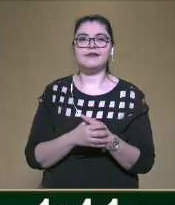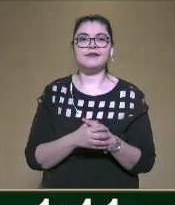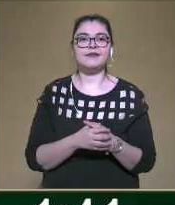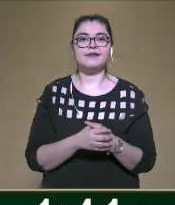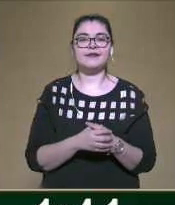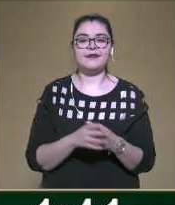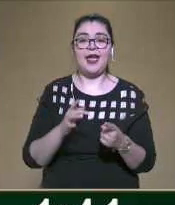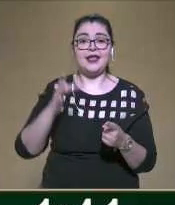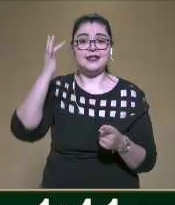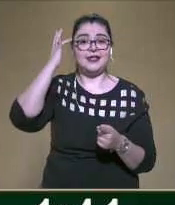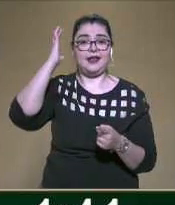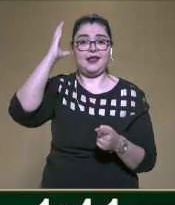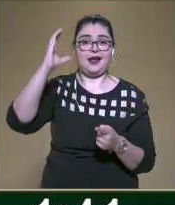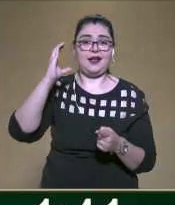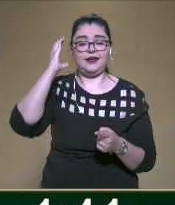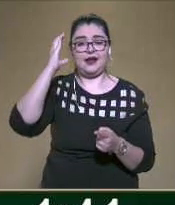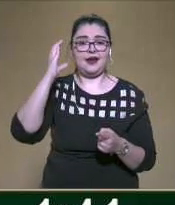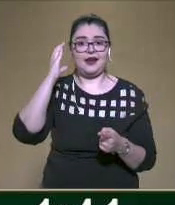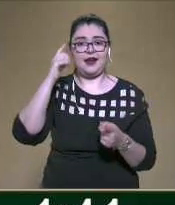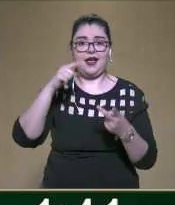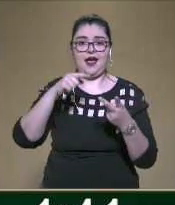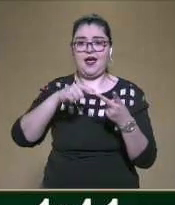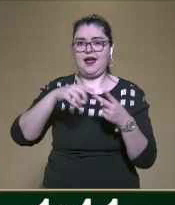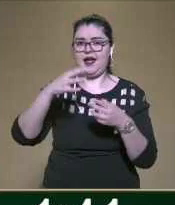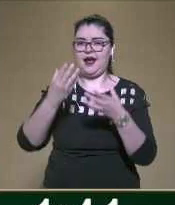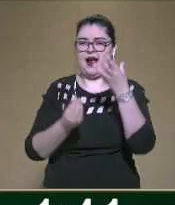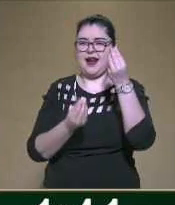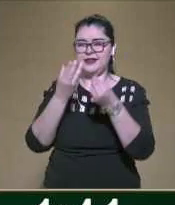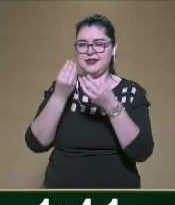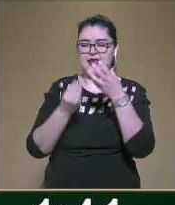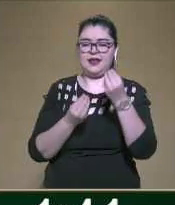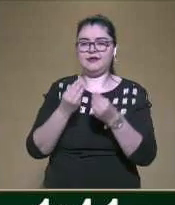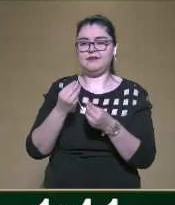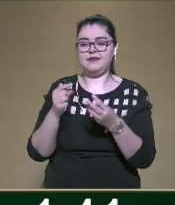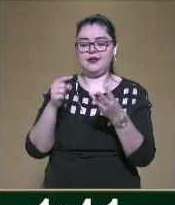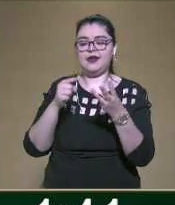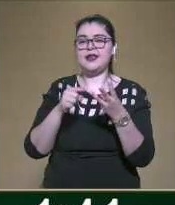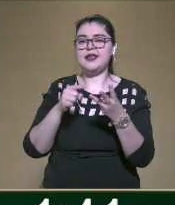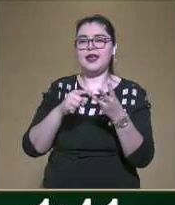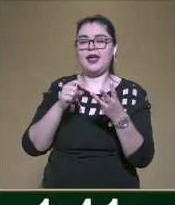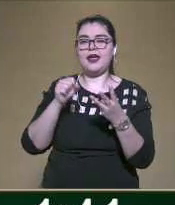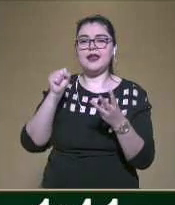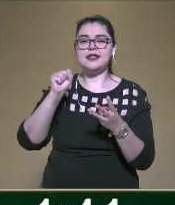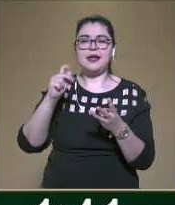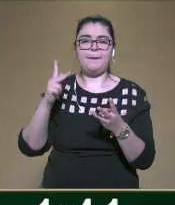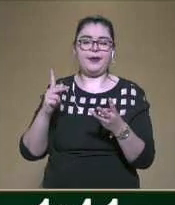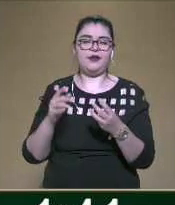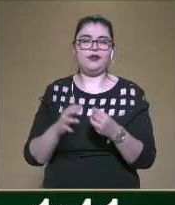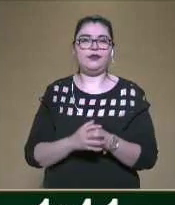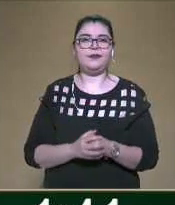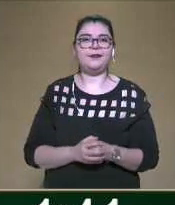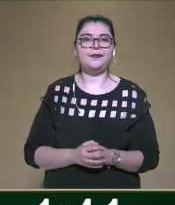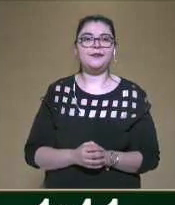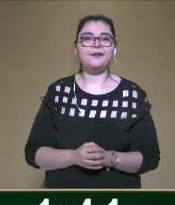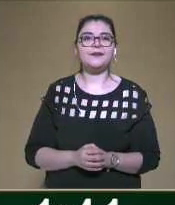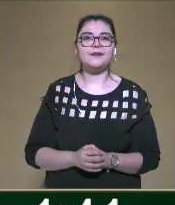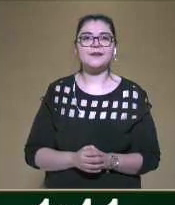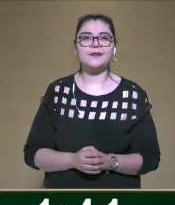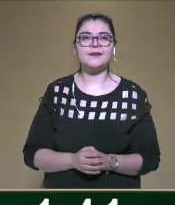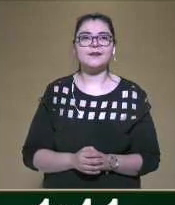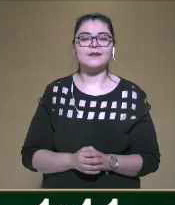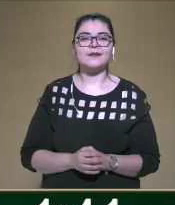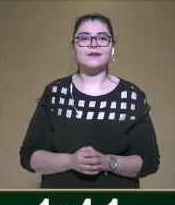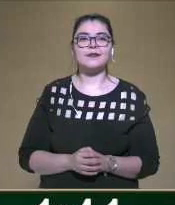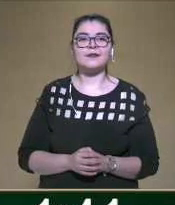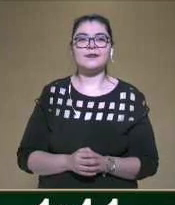Santa Catarina, García y San Pedro. Muy bien, son tres municipios. Santa